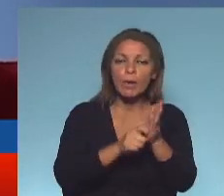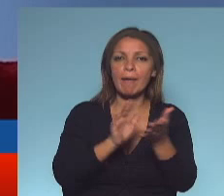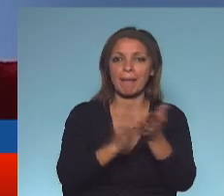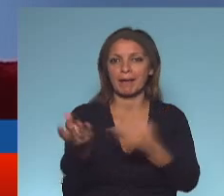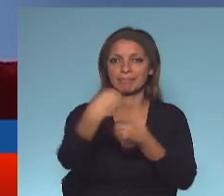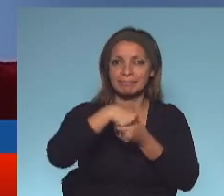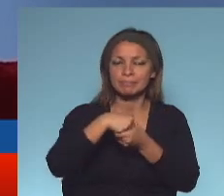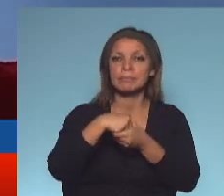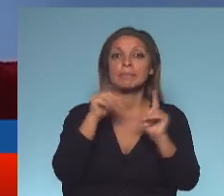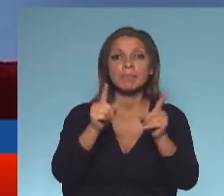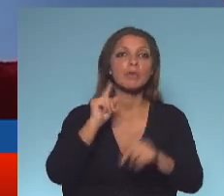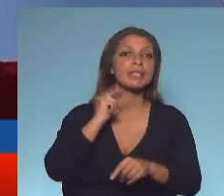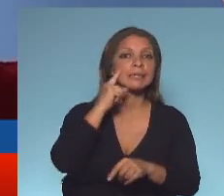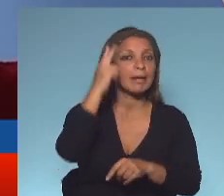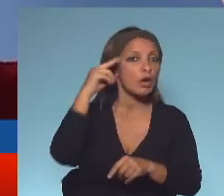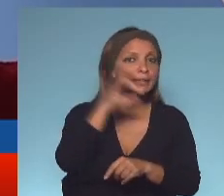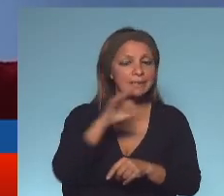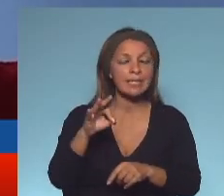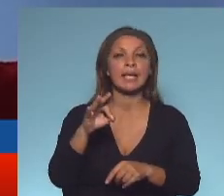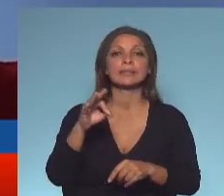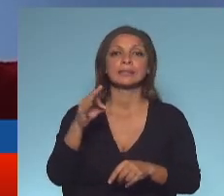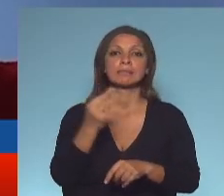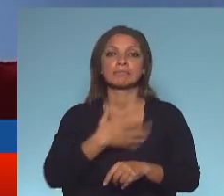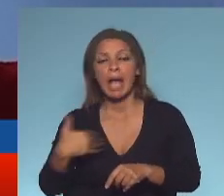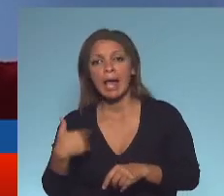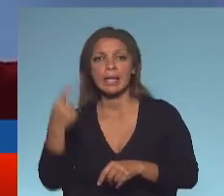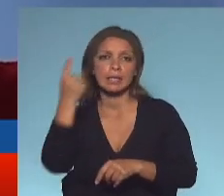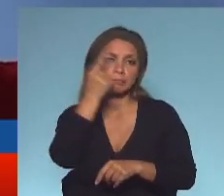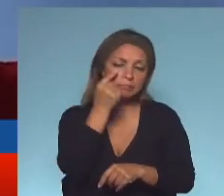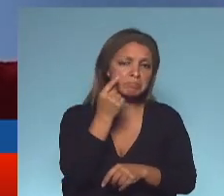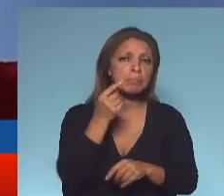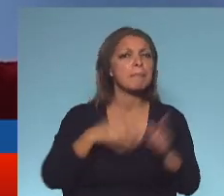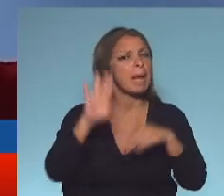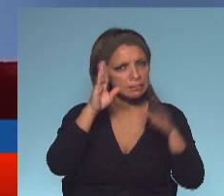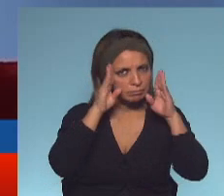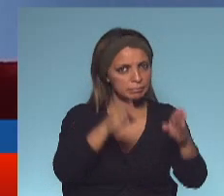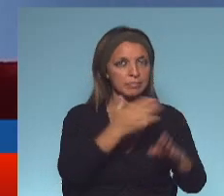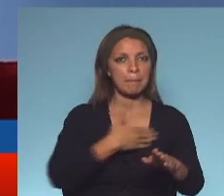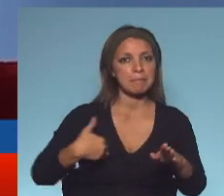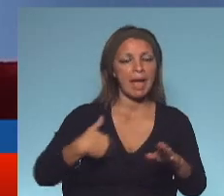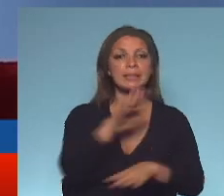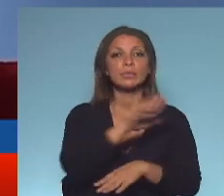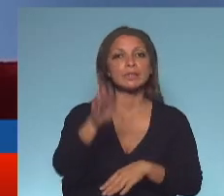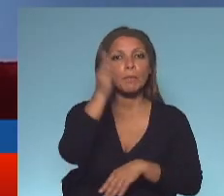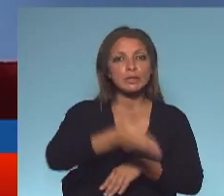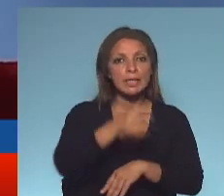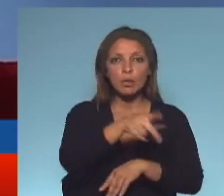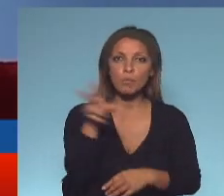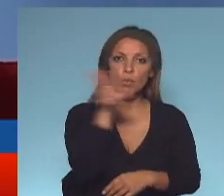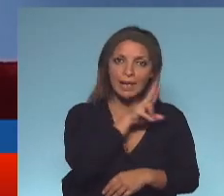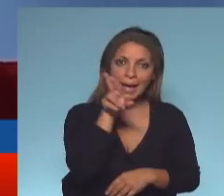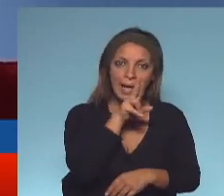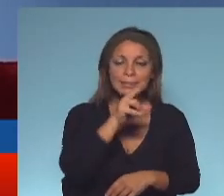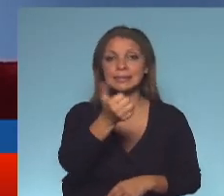esas 13.900 madres y hombres, pero fundamentalmente madres, en un 55% son mujeres y